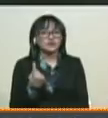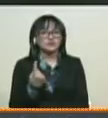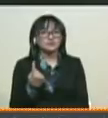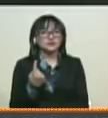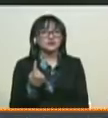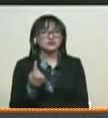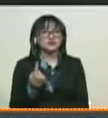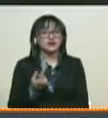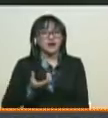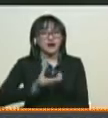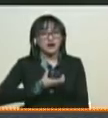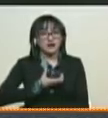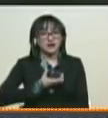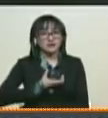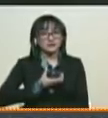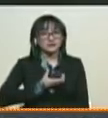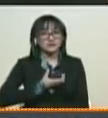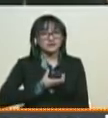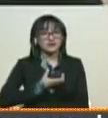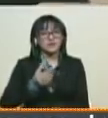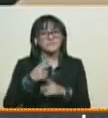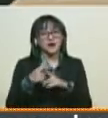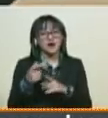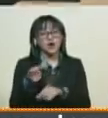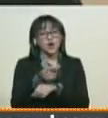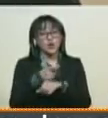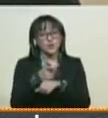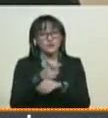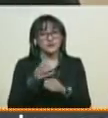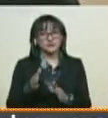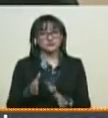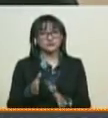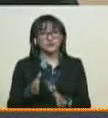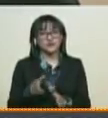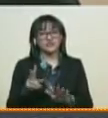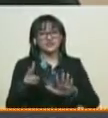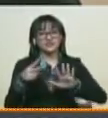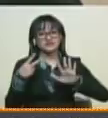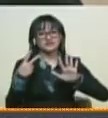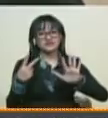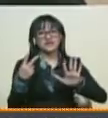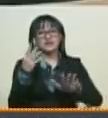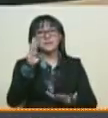para las alcaldías y para las gobernaciones